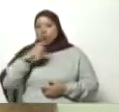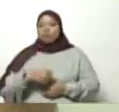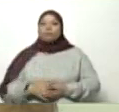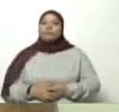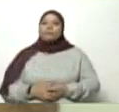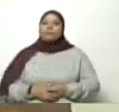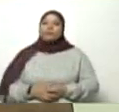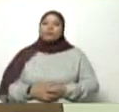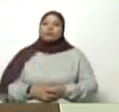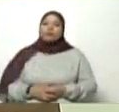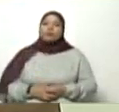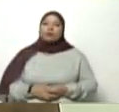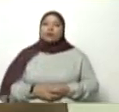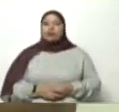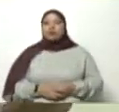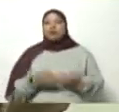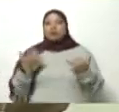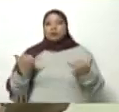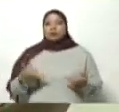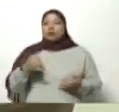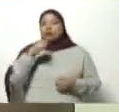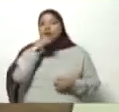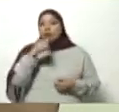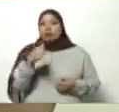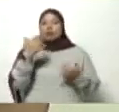Realidad auténtica. Bueno,